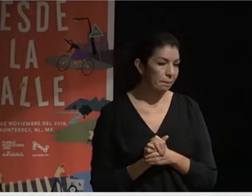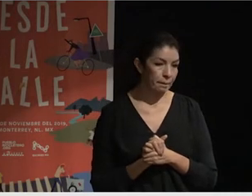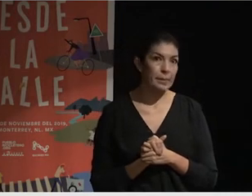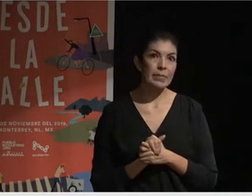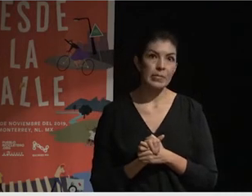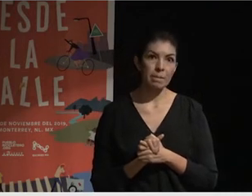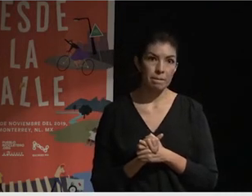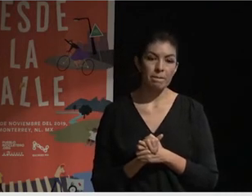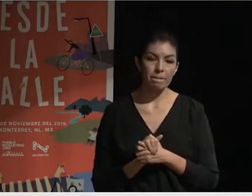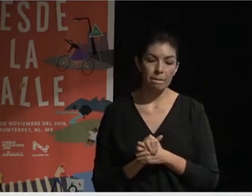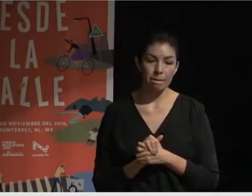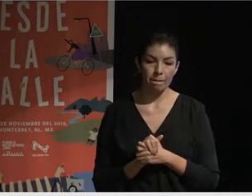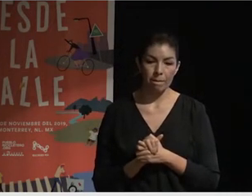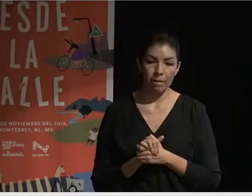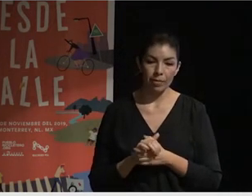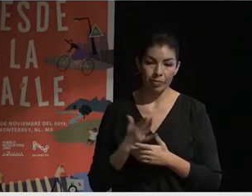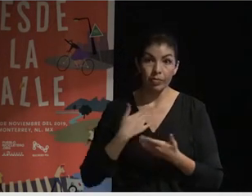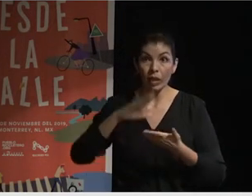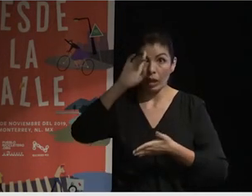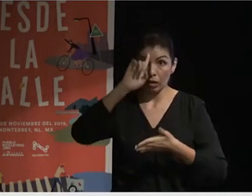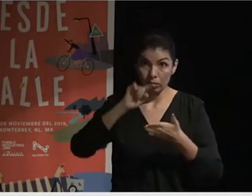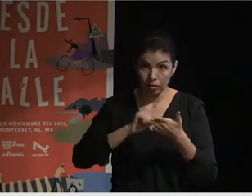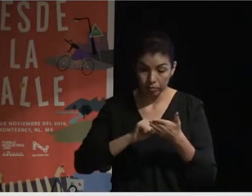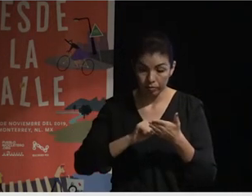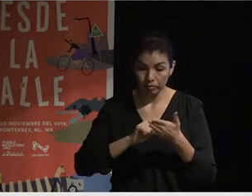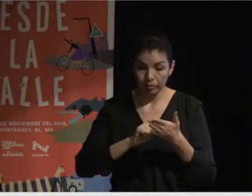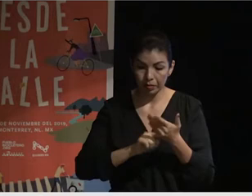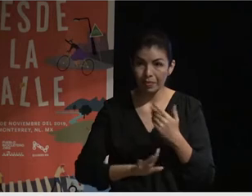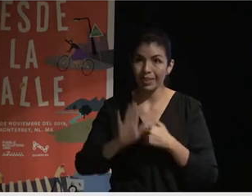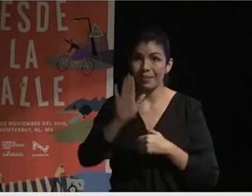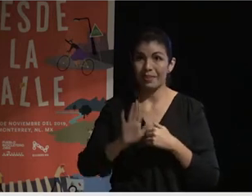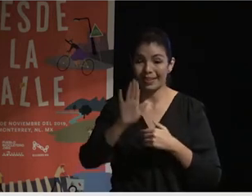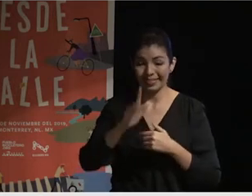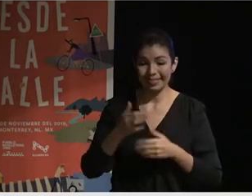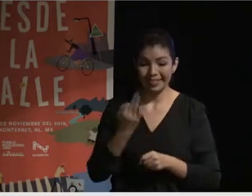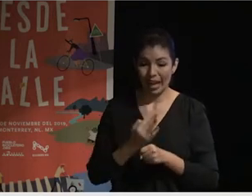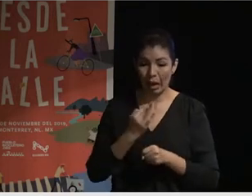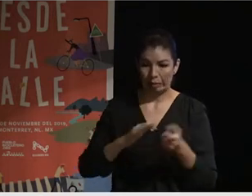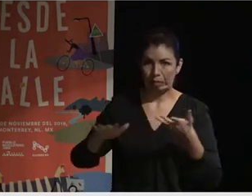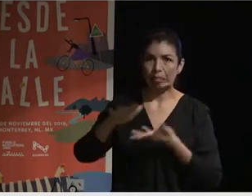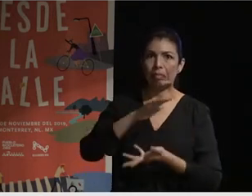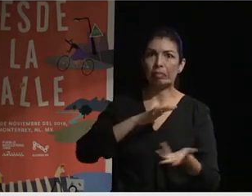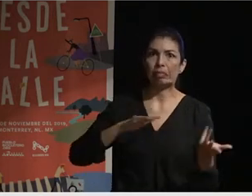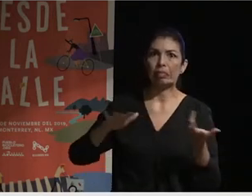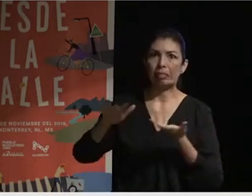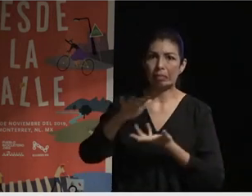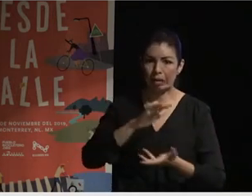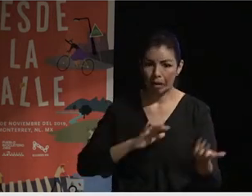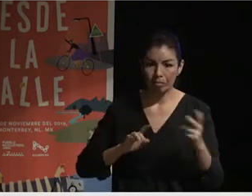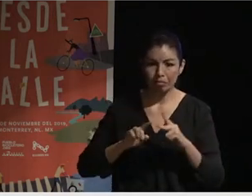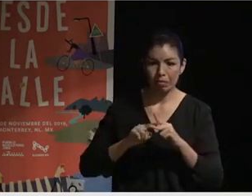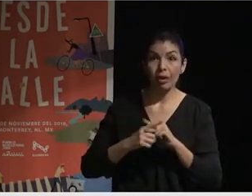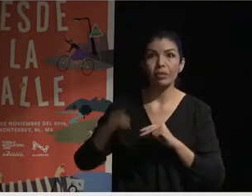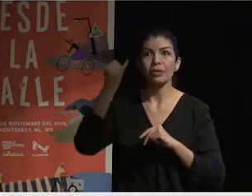caos y dices así, ¿qué estábamos hablando? Eso le pasó a la teoría de la gentrificación. Y de hecho Tom Slater en la grafiquilla les ponía que él tuvo